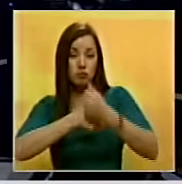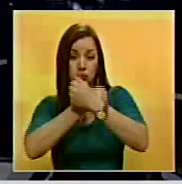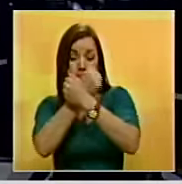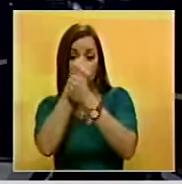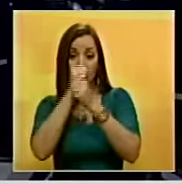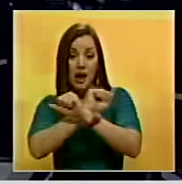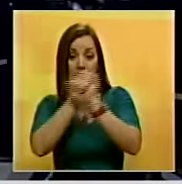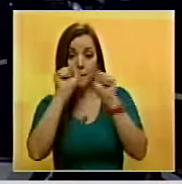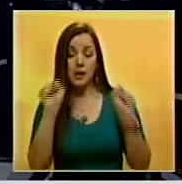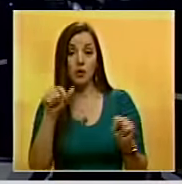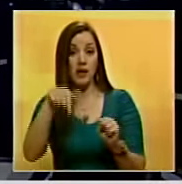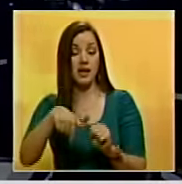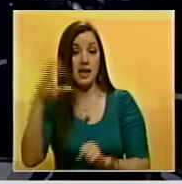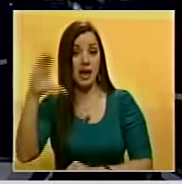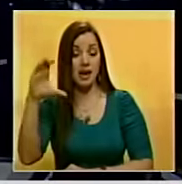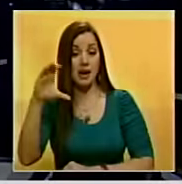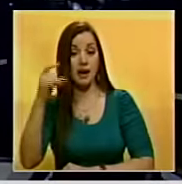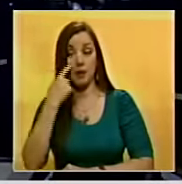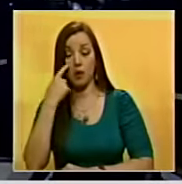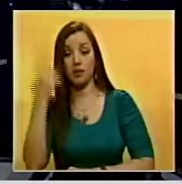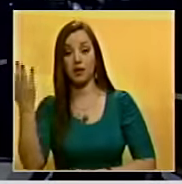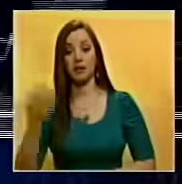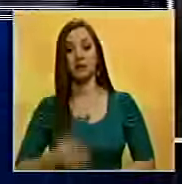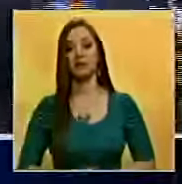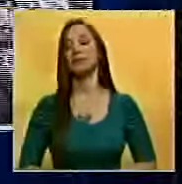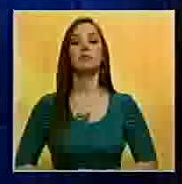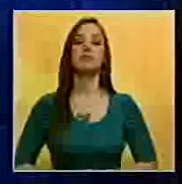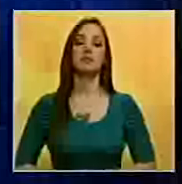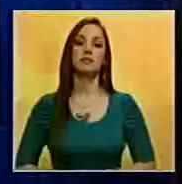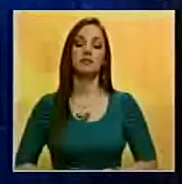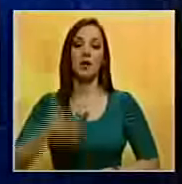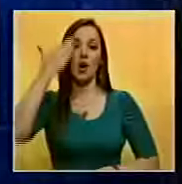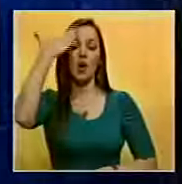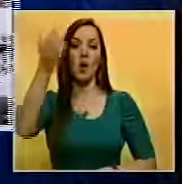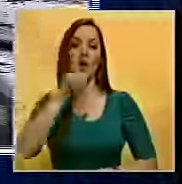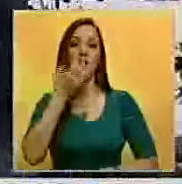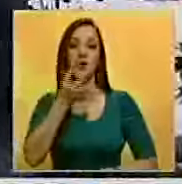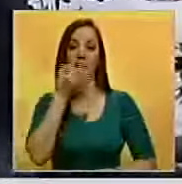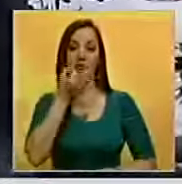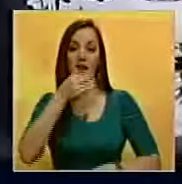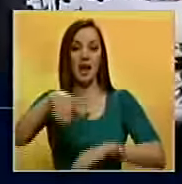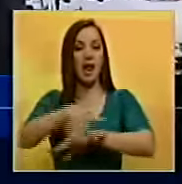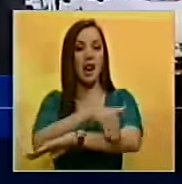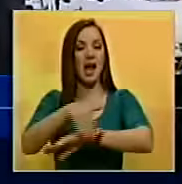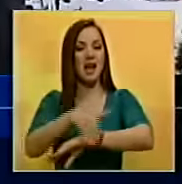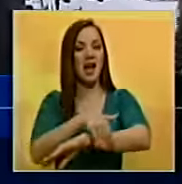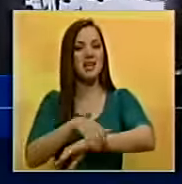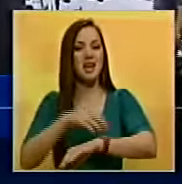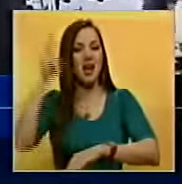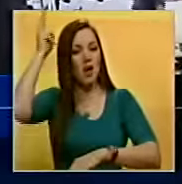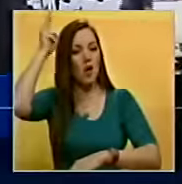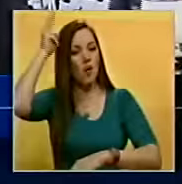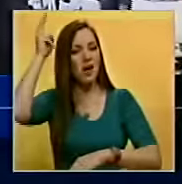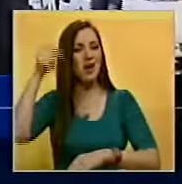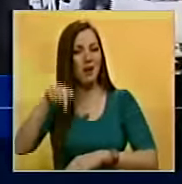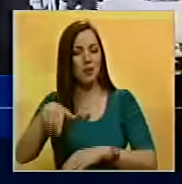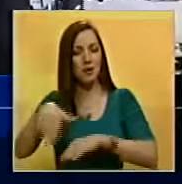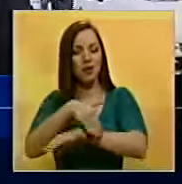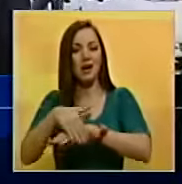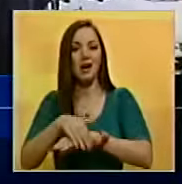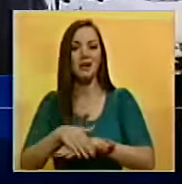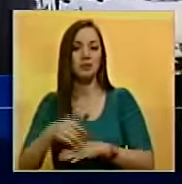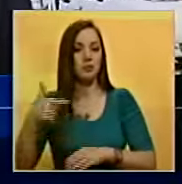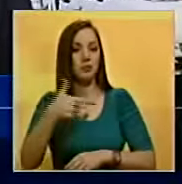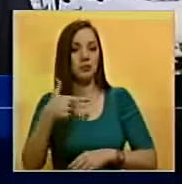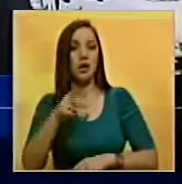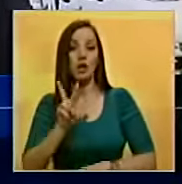Gustavo Gómez Morón nos tiene más detalles. Adelante, Gustavo, buenas tardes. Hola, buenas tardes. En la calle Guaycaipuro de Chacao ocurrió el doble